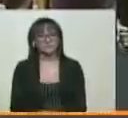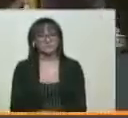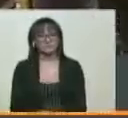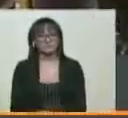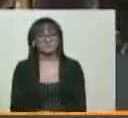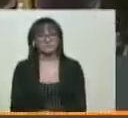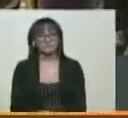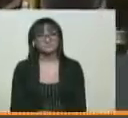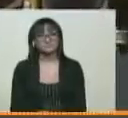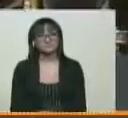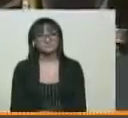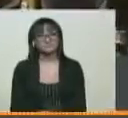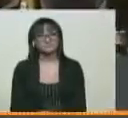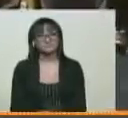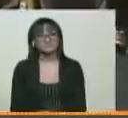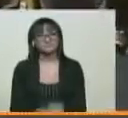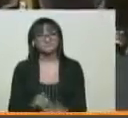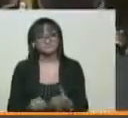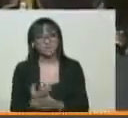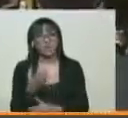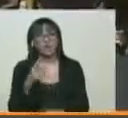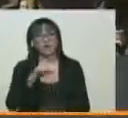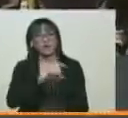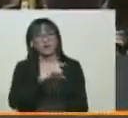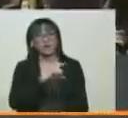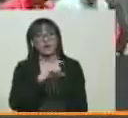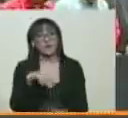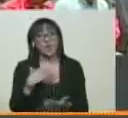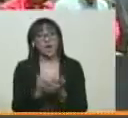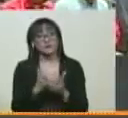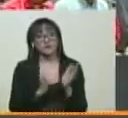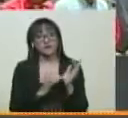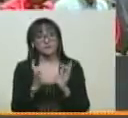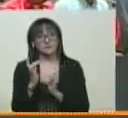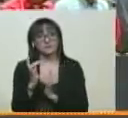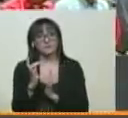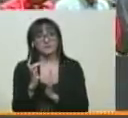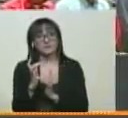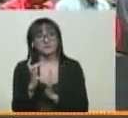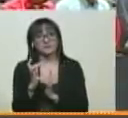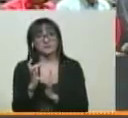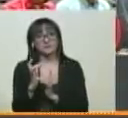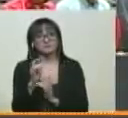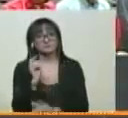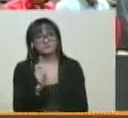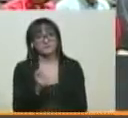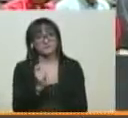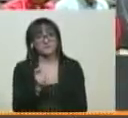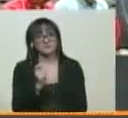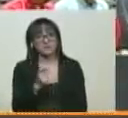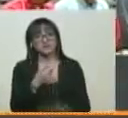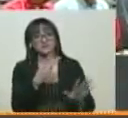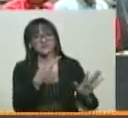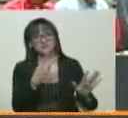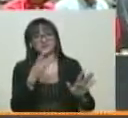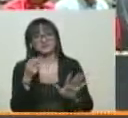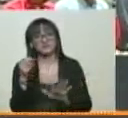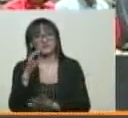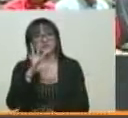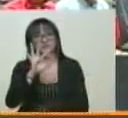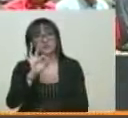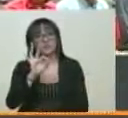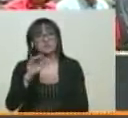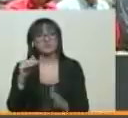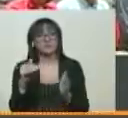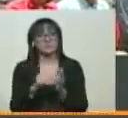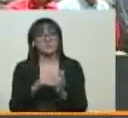Y fue desde el mes de enero hasta el mes de abril que hemos pensionado a